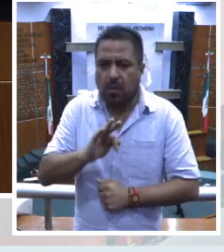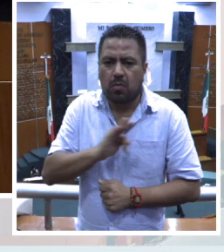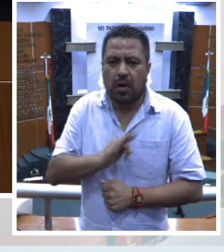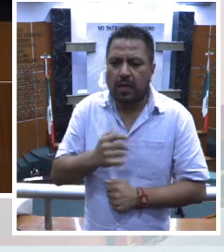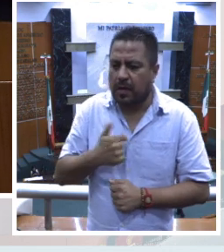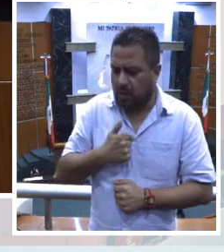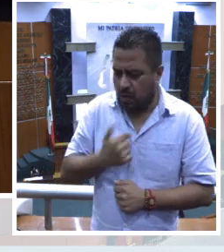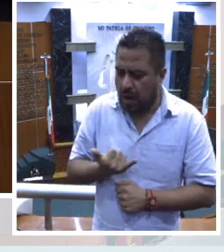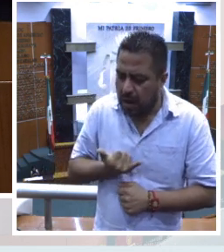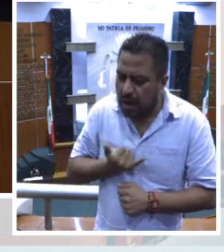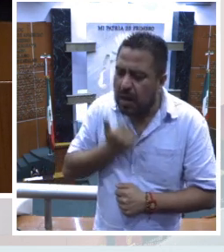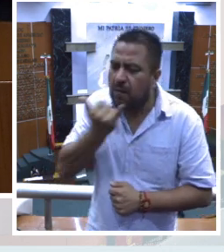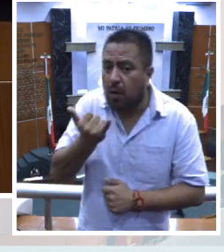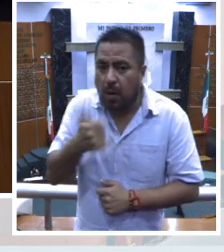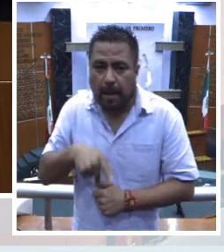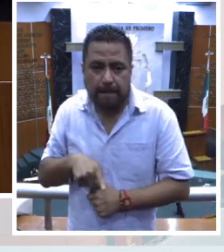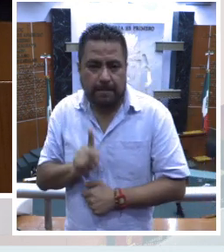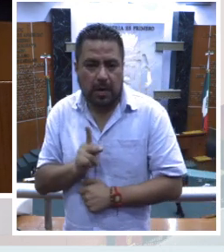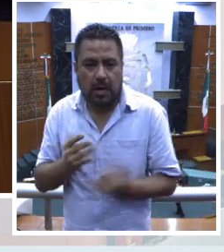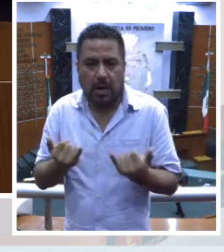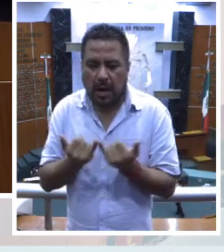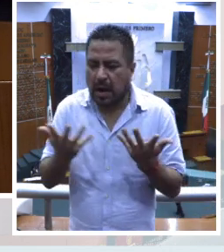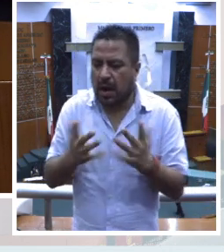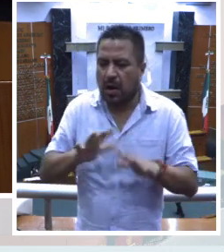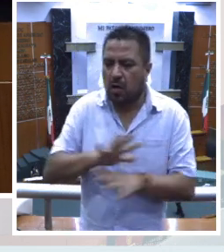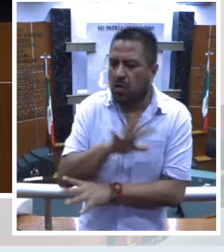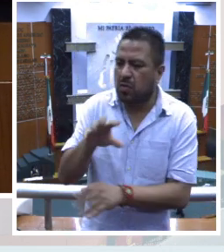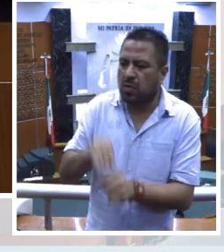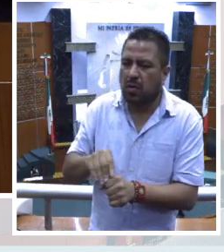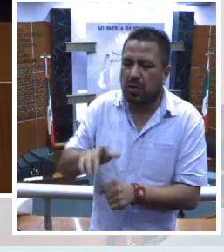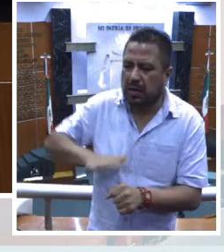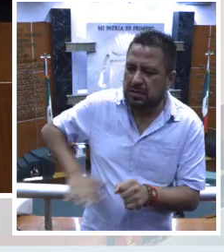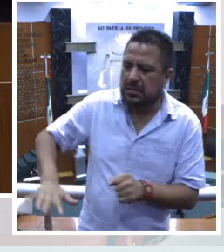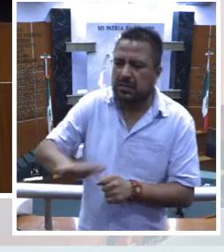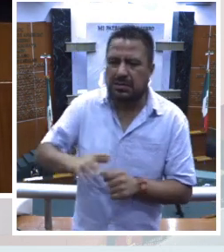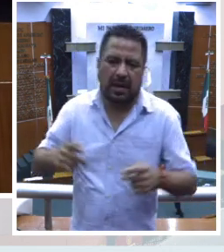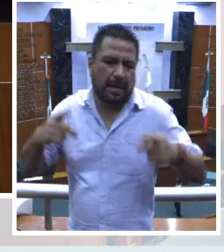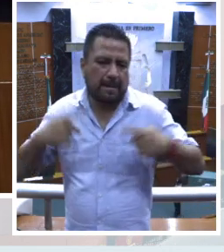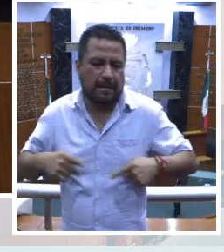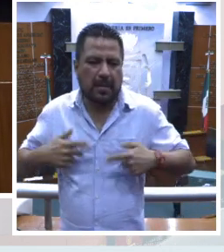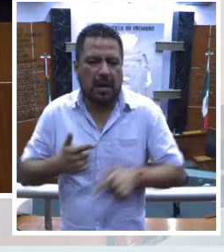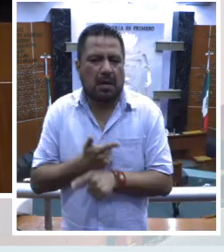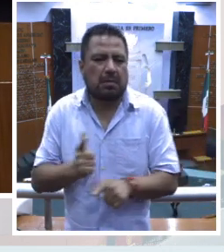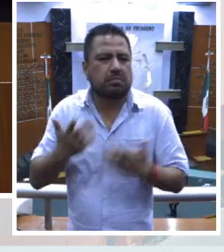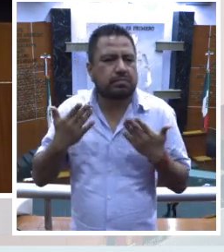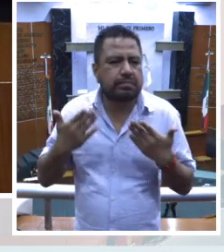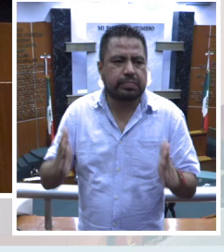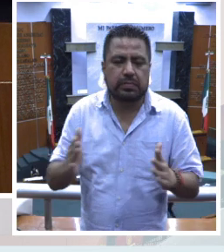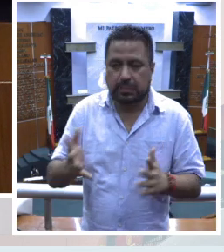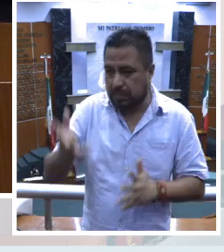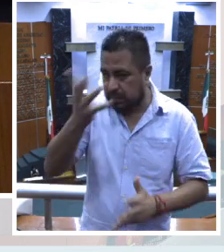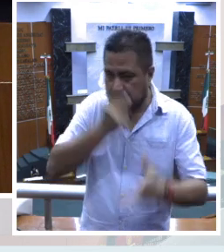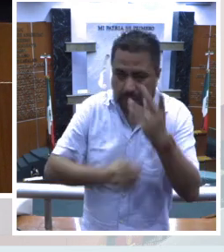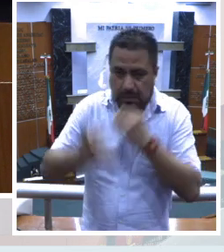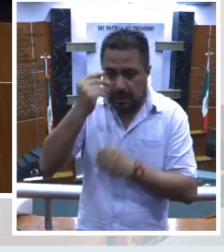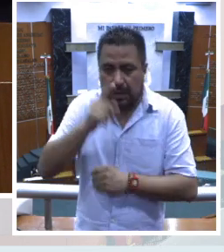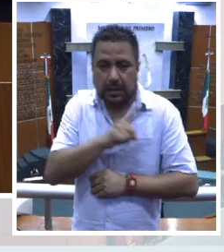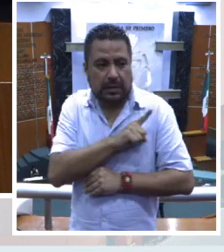equivocarnos, pero sobre todo a ser igual que cualquier otra persona. La libertad se aprende